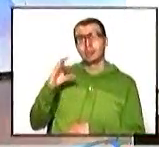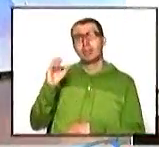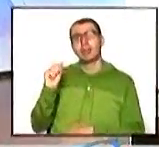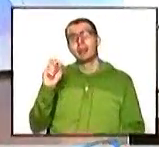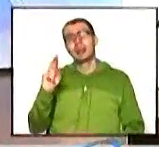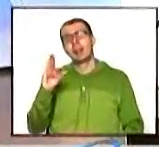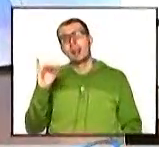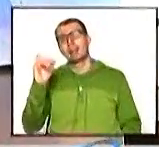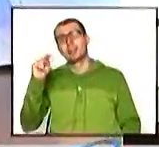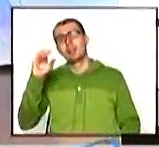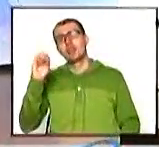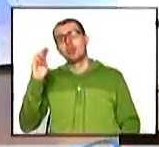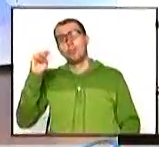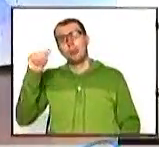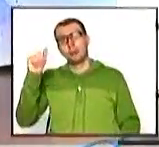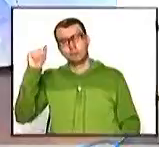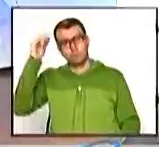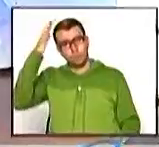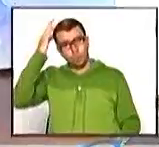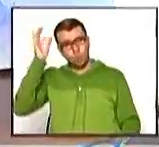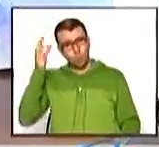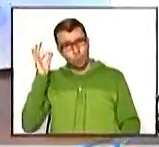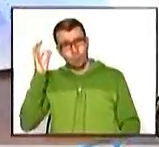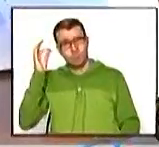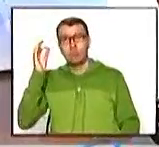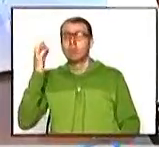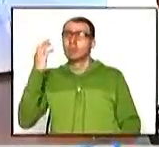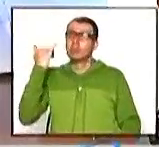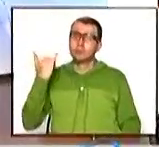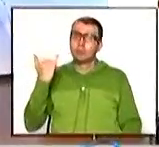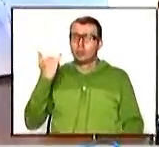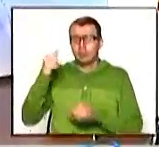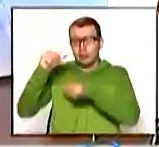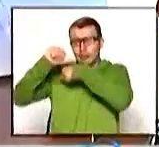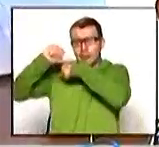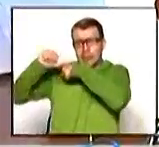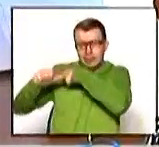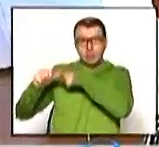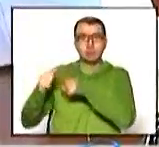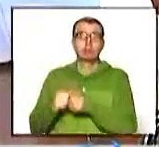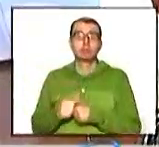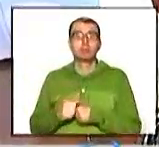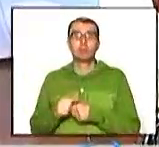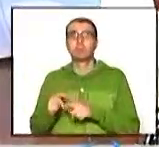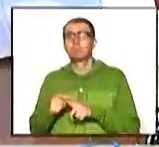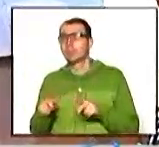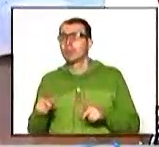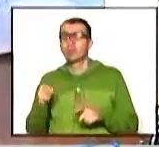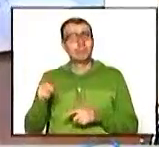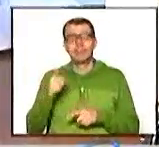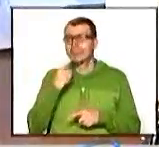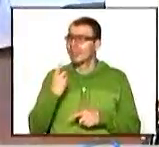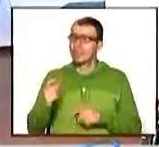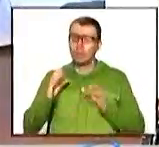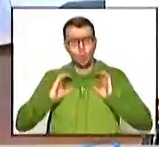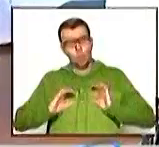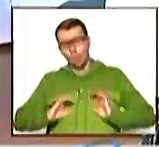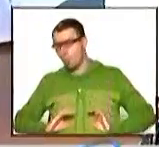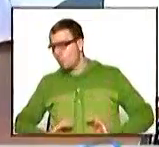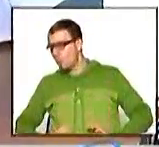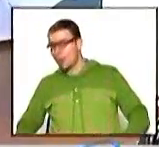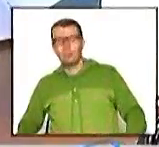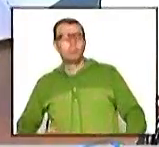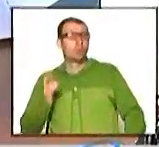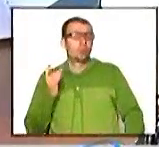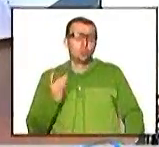cabelludo. Y le cuento, doctor, que ha estado como muy, que le duele todo el cuerpo, ha estado